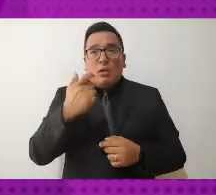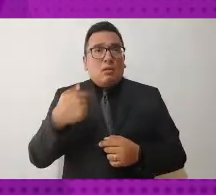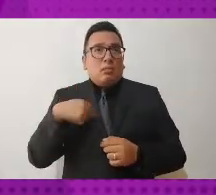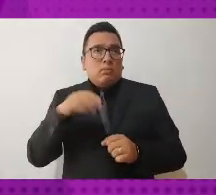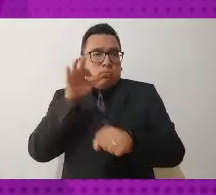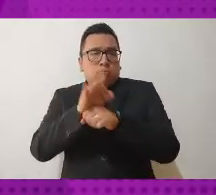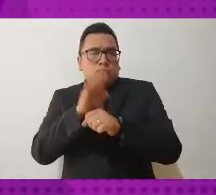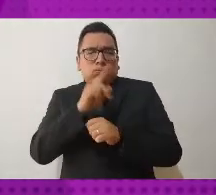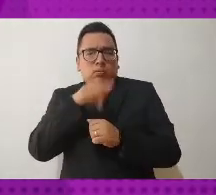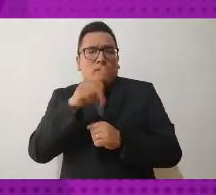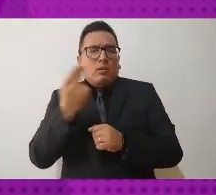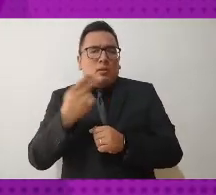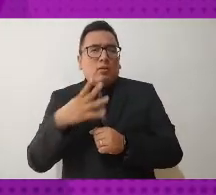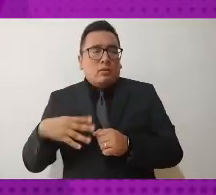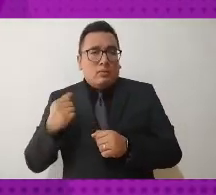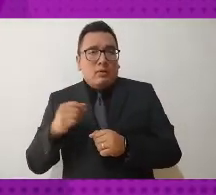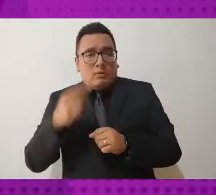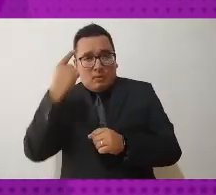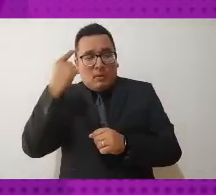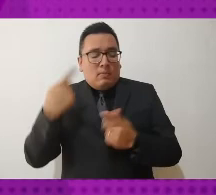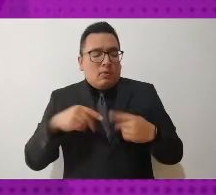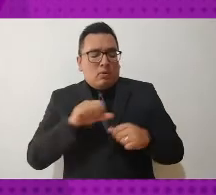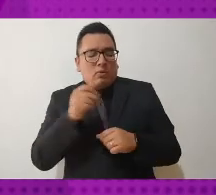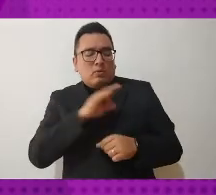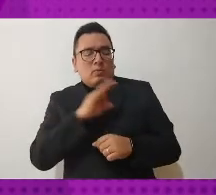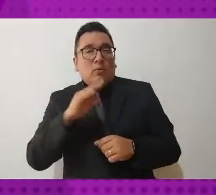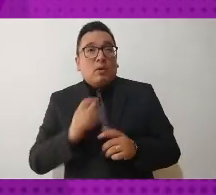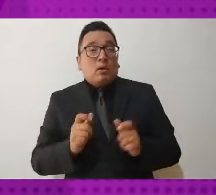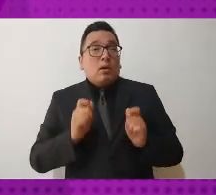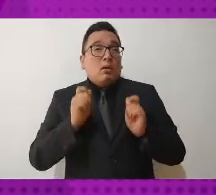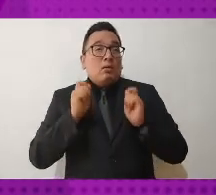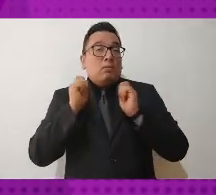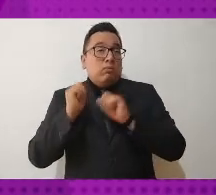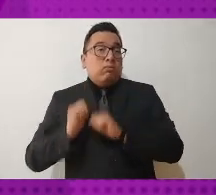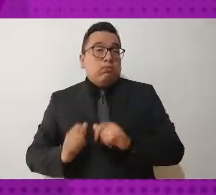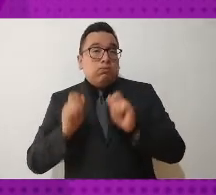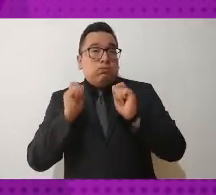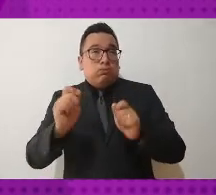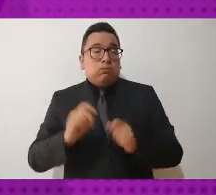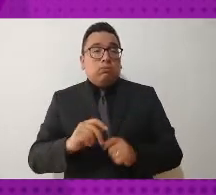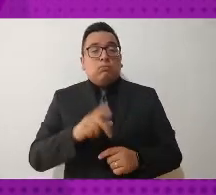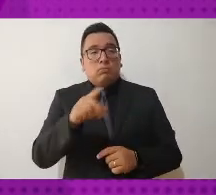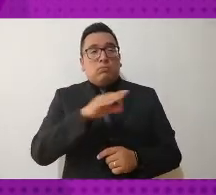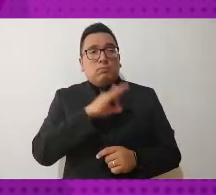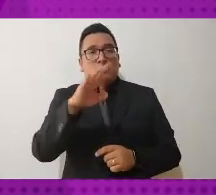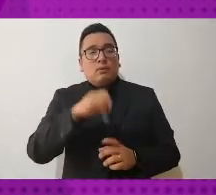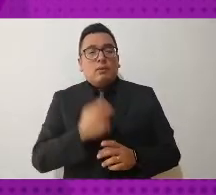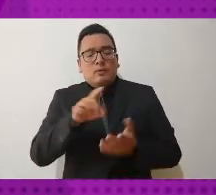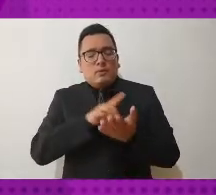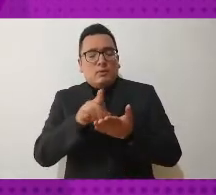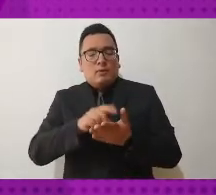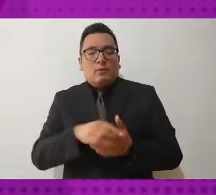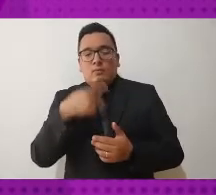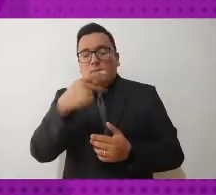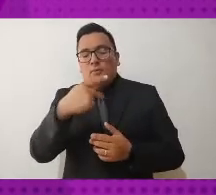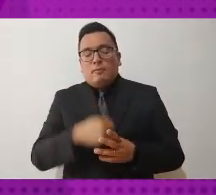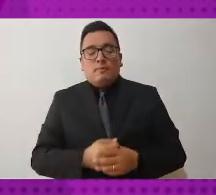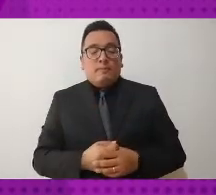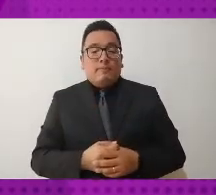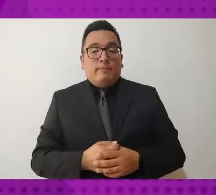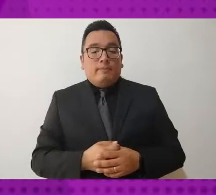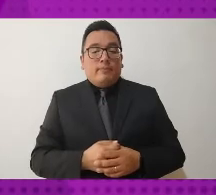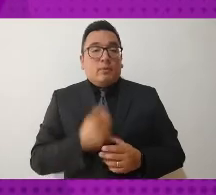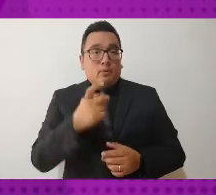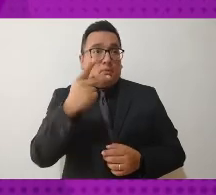beneficiado pues trabajes a favor para que otros puedan acceder a esos cargos y realmente tú tengas esos derechos que pertenecen